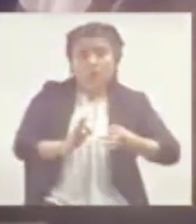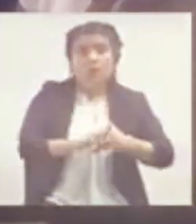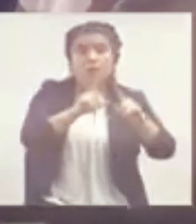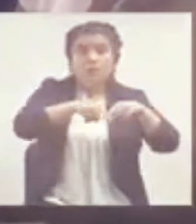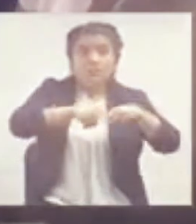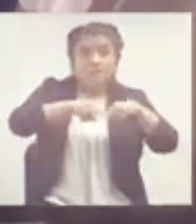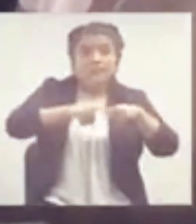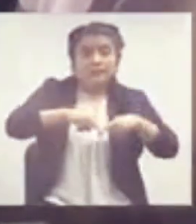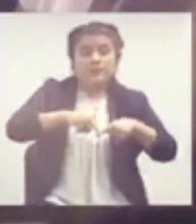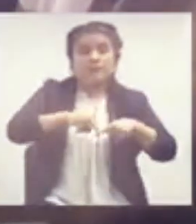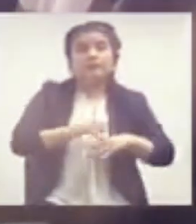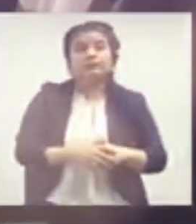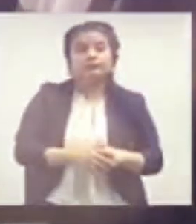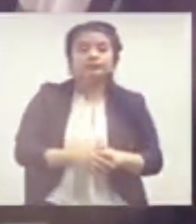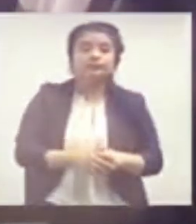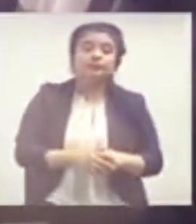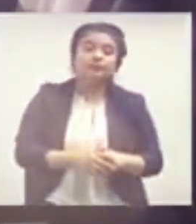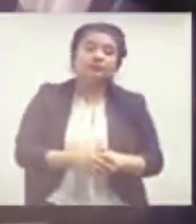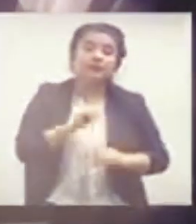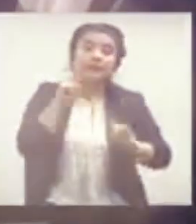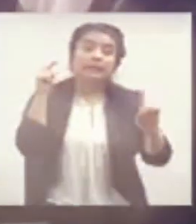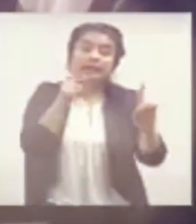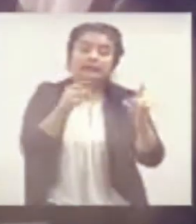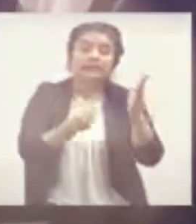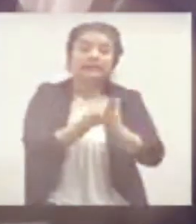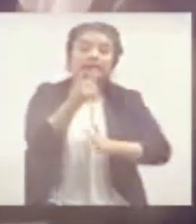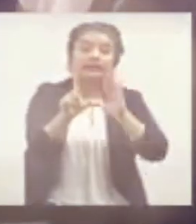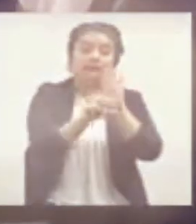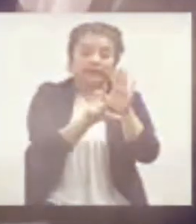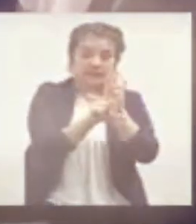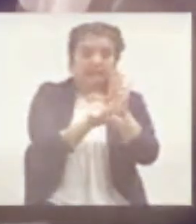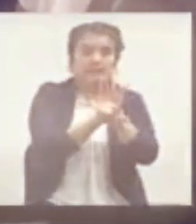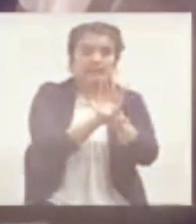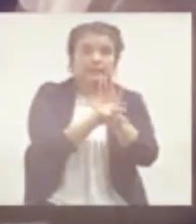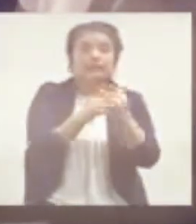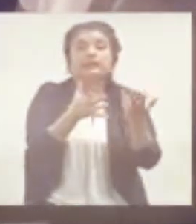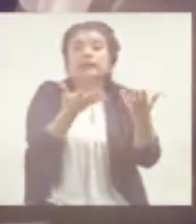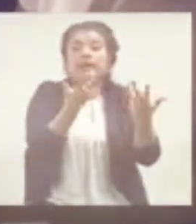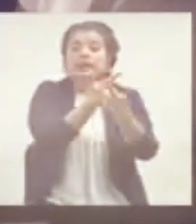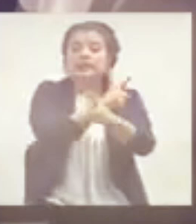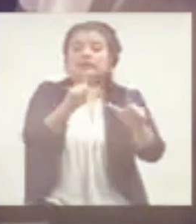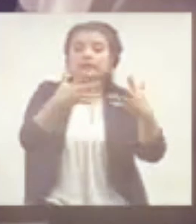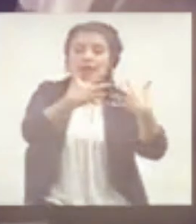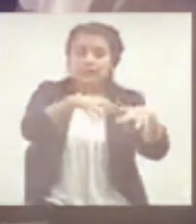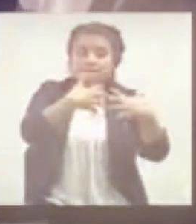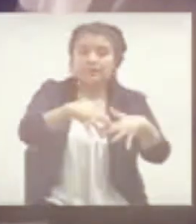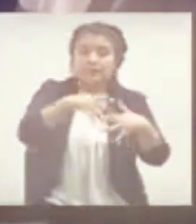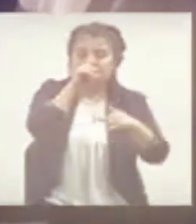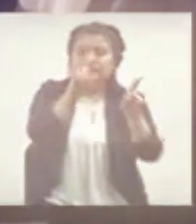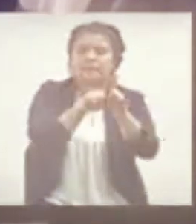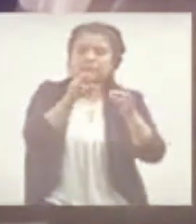dirección legislativa. Esta iniciativa, la de libertad de empresa, también estaremos dando